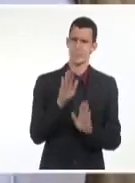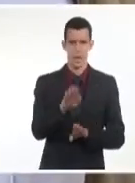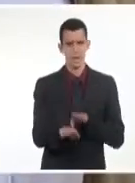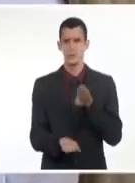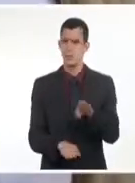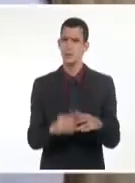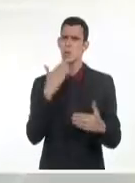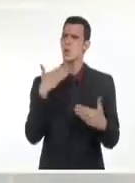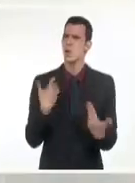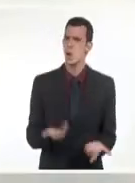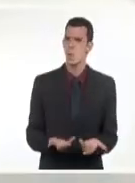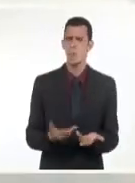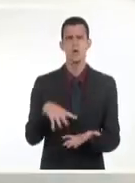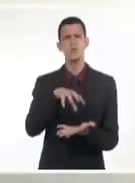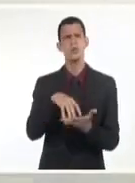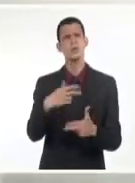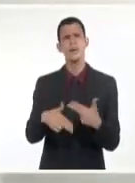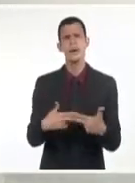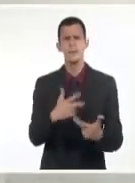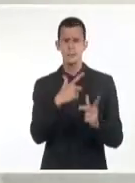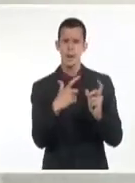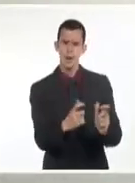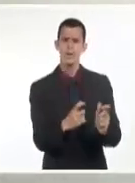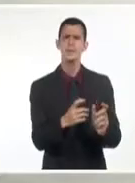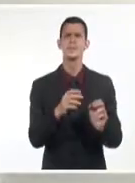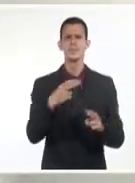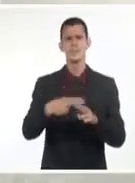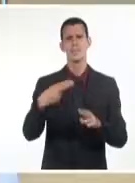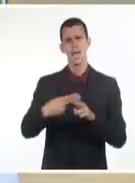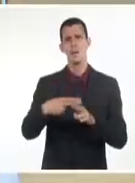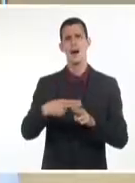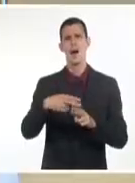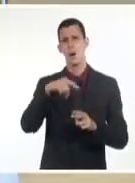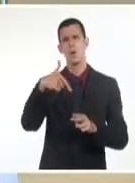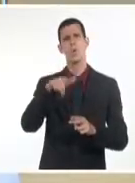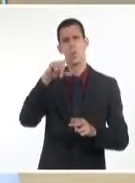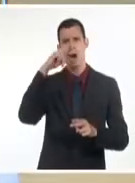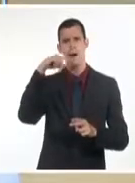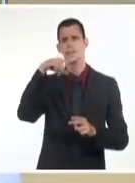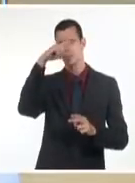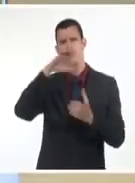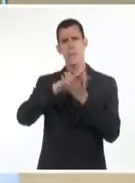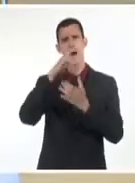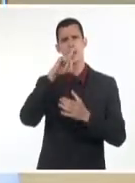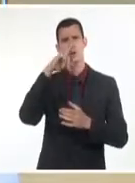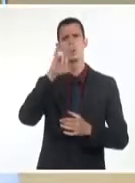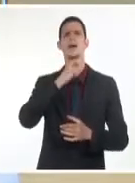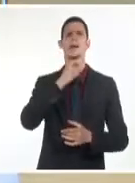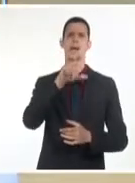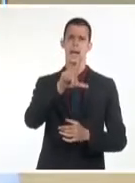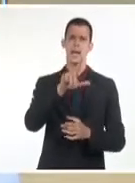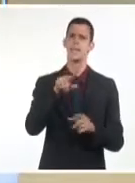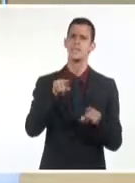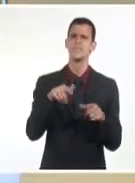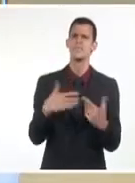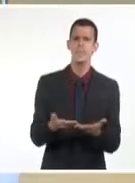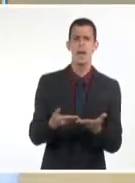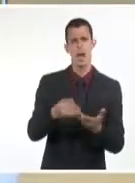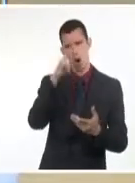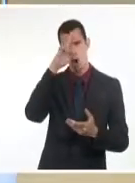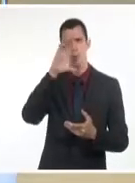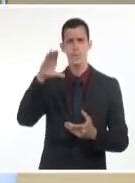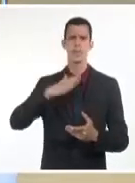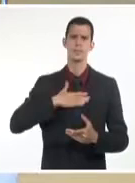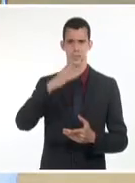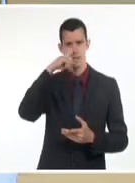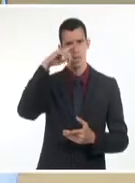Hospital Pediátrico Juan Manuel Márquez y la fase 2 se realizará en áreas de la atención primaria de salud que tributan hacia el